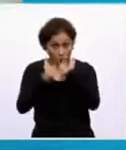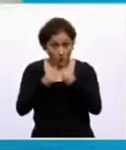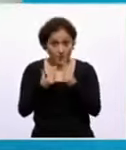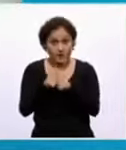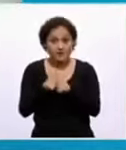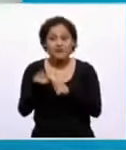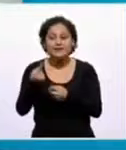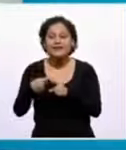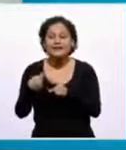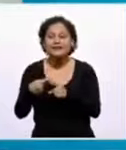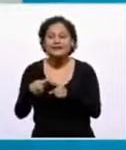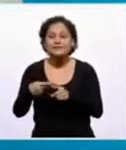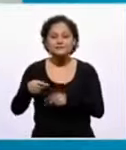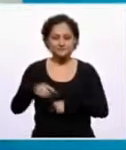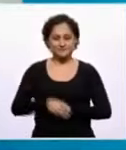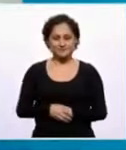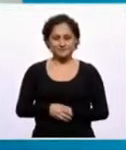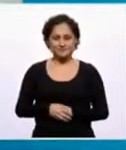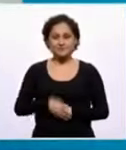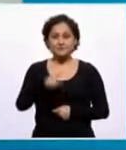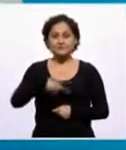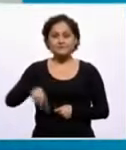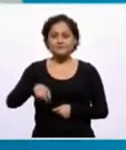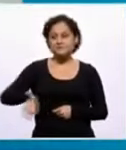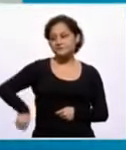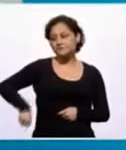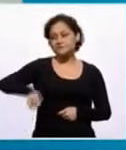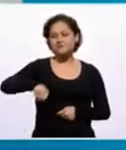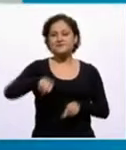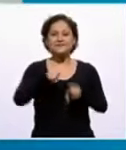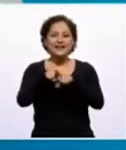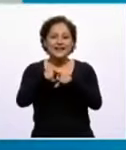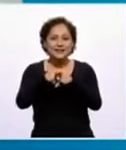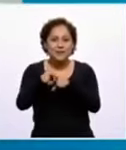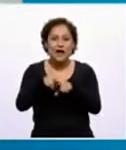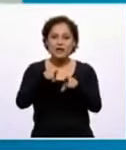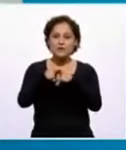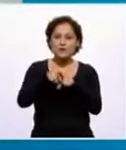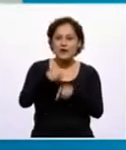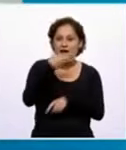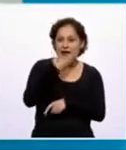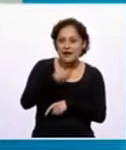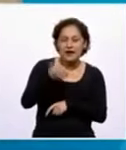¿Cuántos venís al cole acompañado por vuestro hermano o por vuestra hermana?